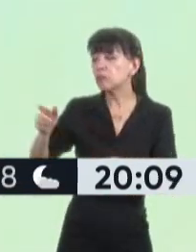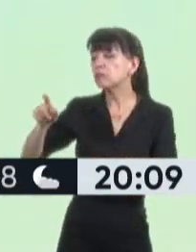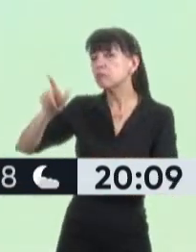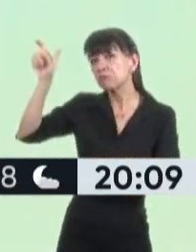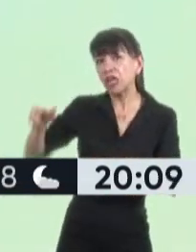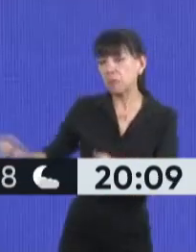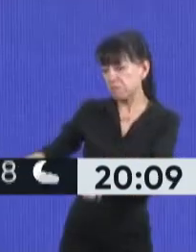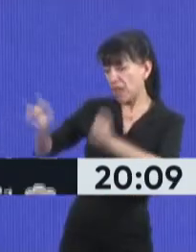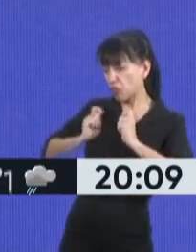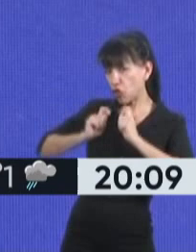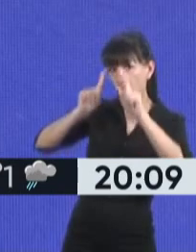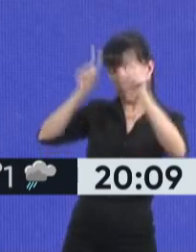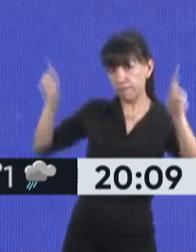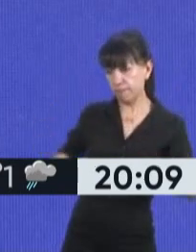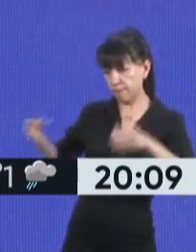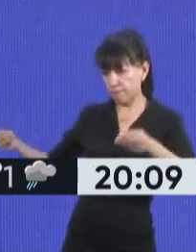la resolución